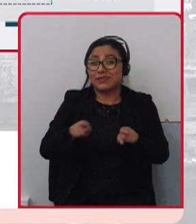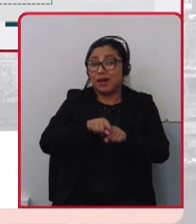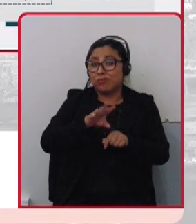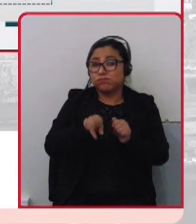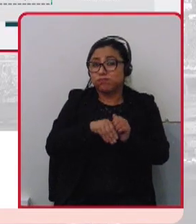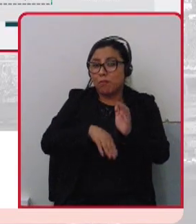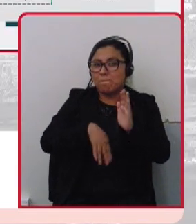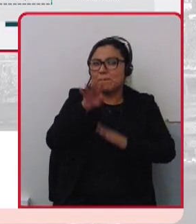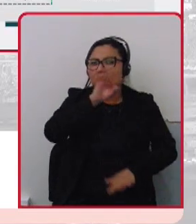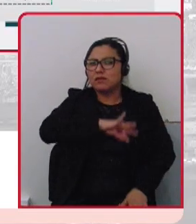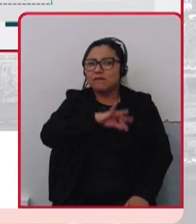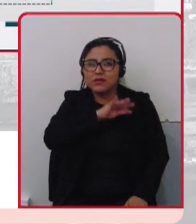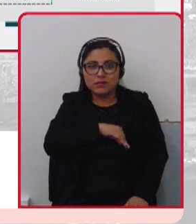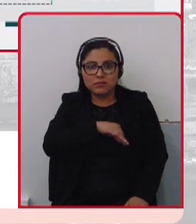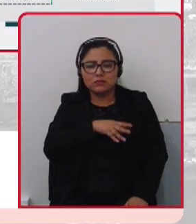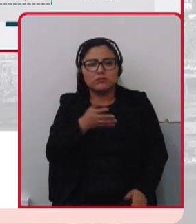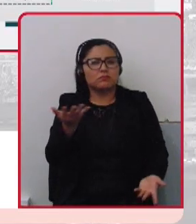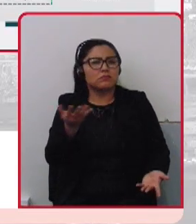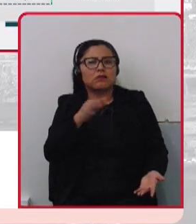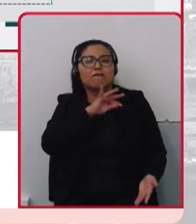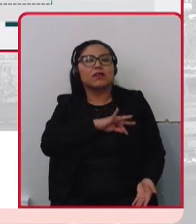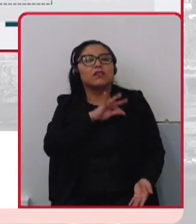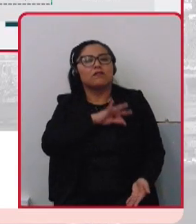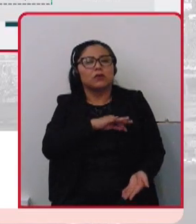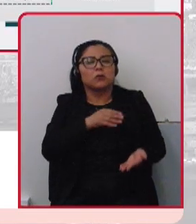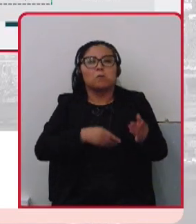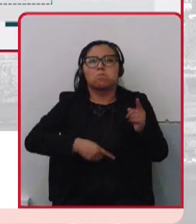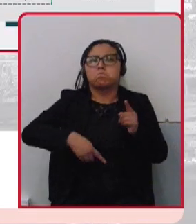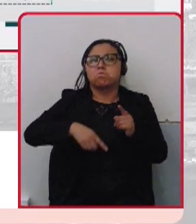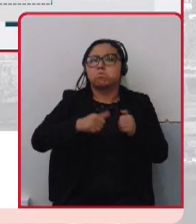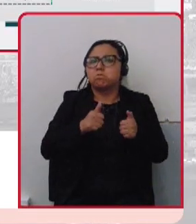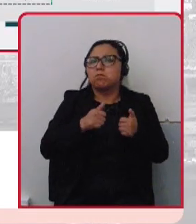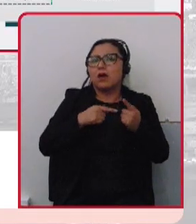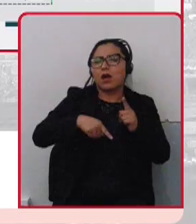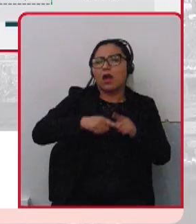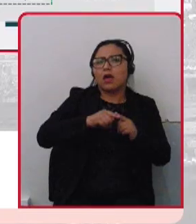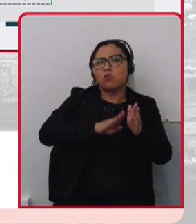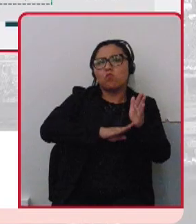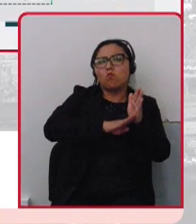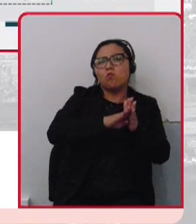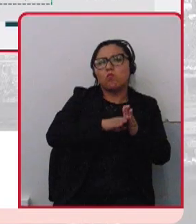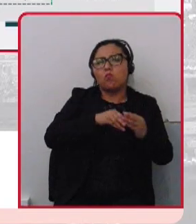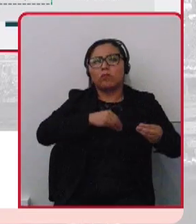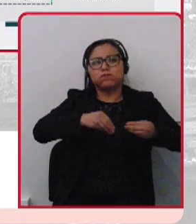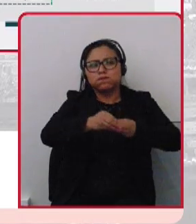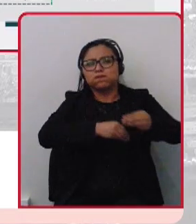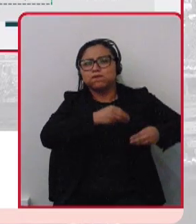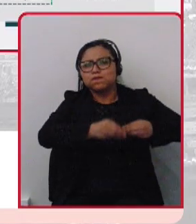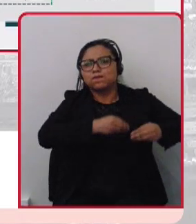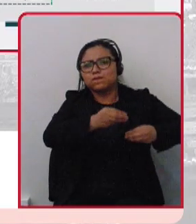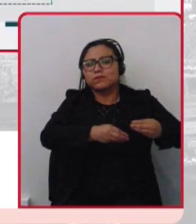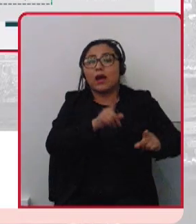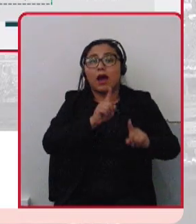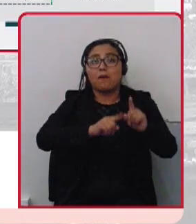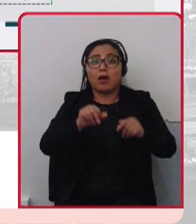los beneficios. Tenemos beneficios de potenciales, de incrementos de movimiento, producto de que cuando el camión está conectado al